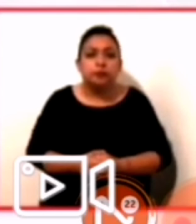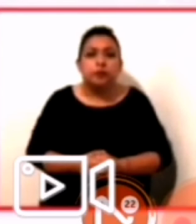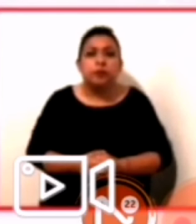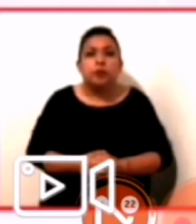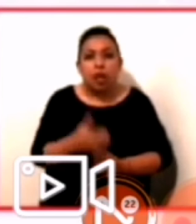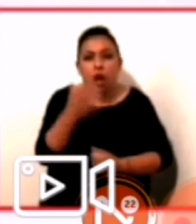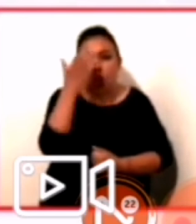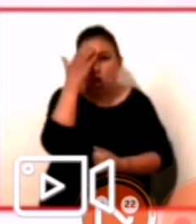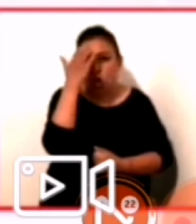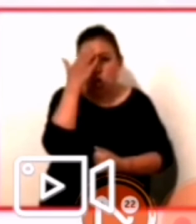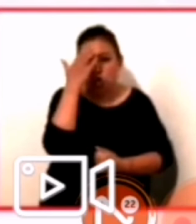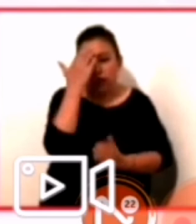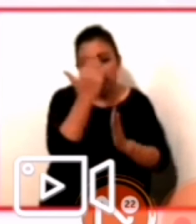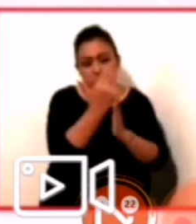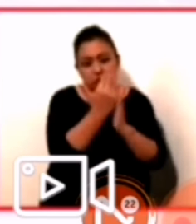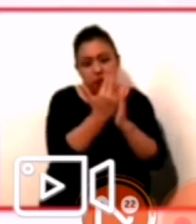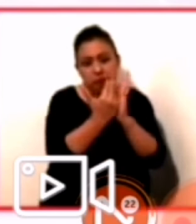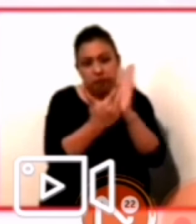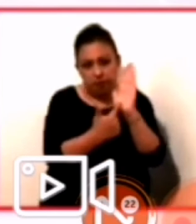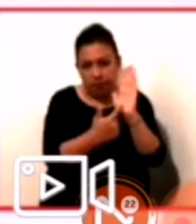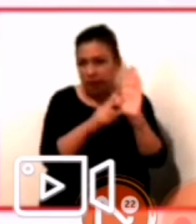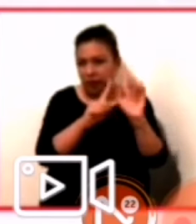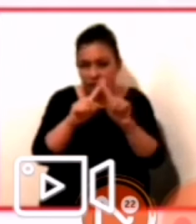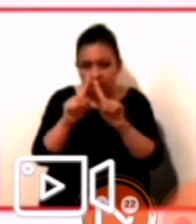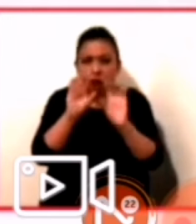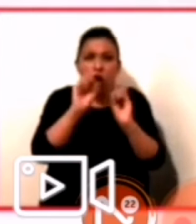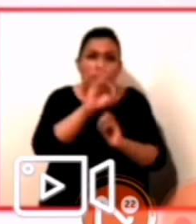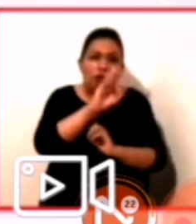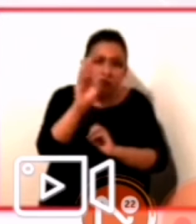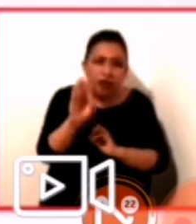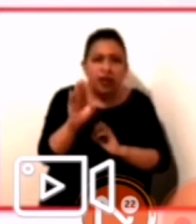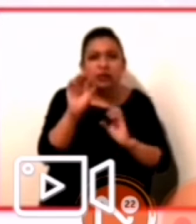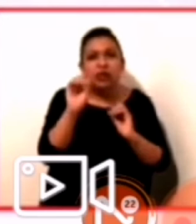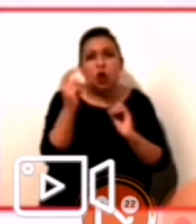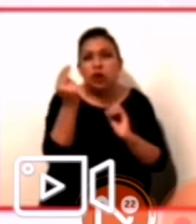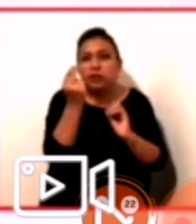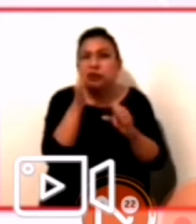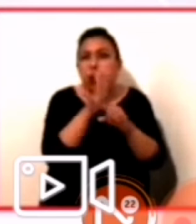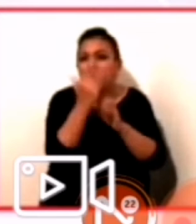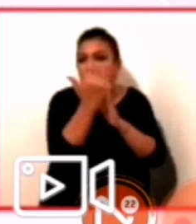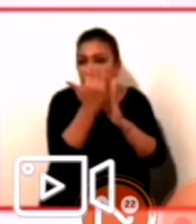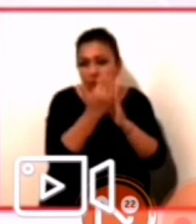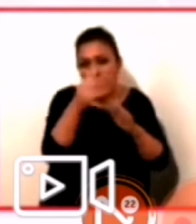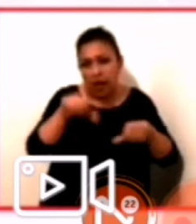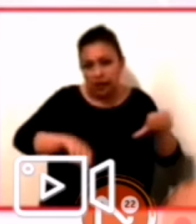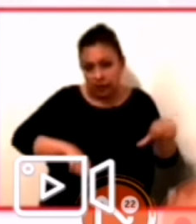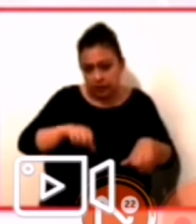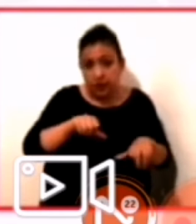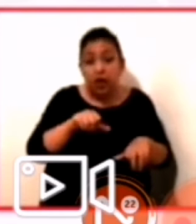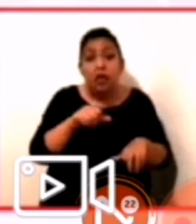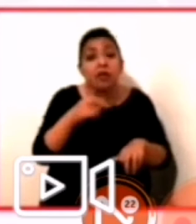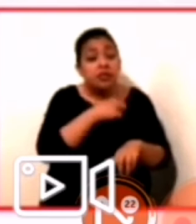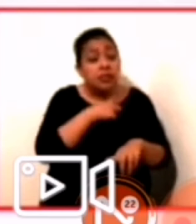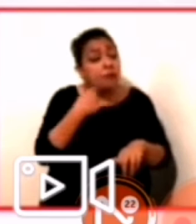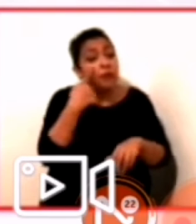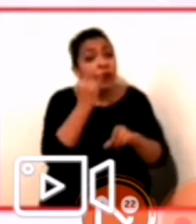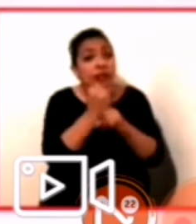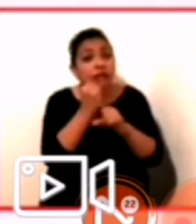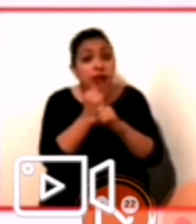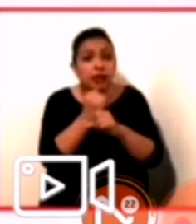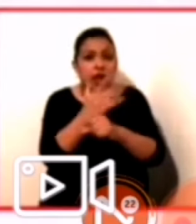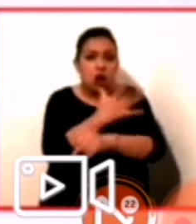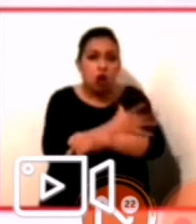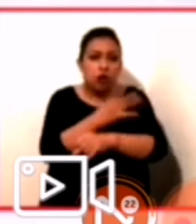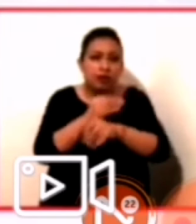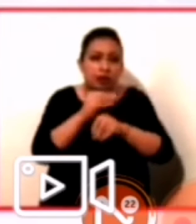Para conocer la oferta académica, así como las fechas y requisitos de cada actividad, es necesario entrar a la página de la Coordinación de Difusión